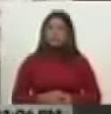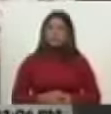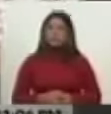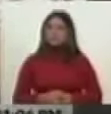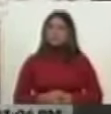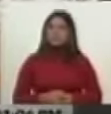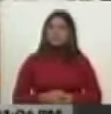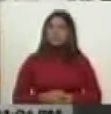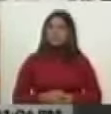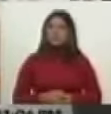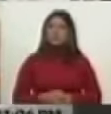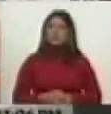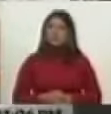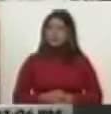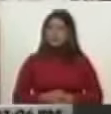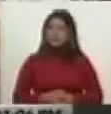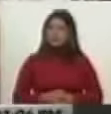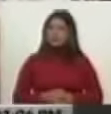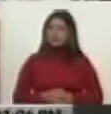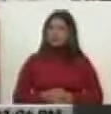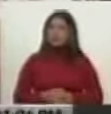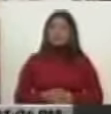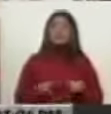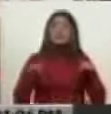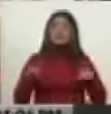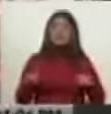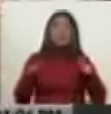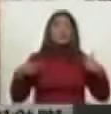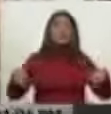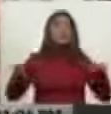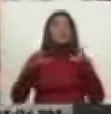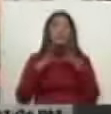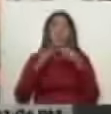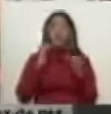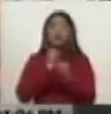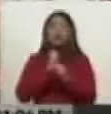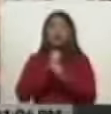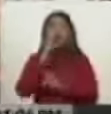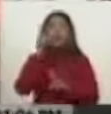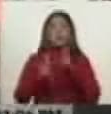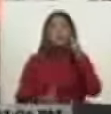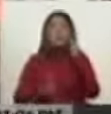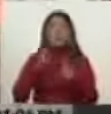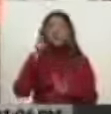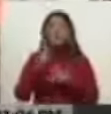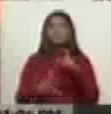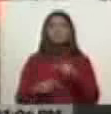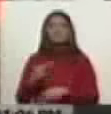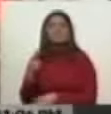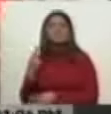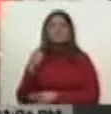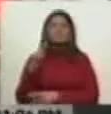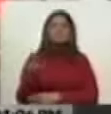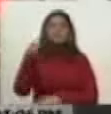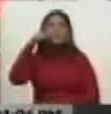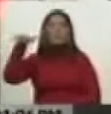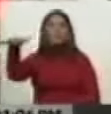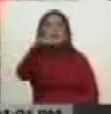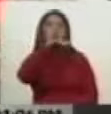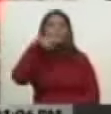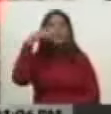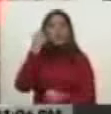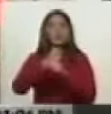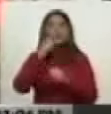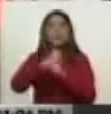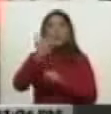A partir de la presente, nos declaramos las trabajadoras y los trabajadores del metro en rebelión popular de la clase obrera